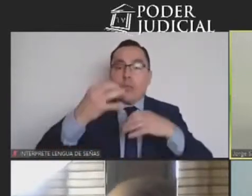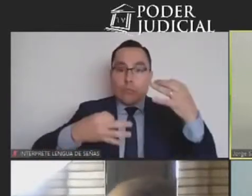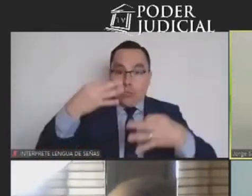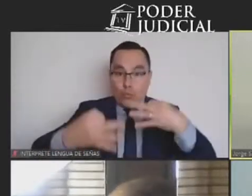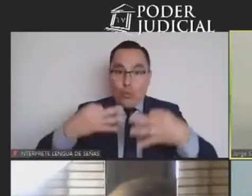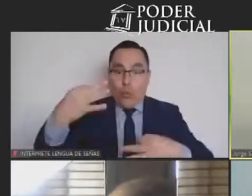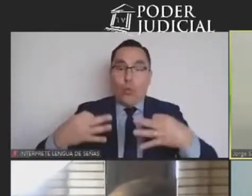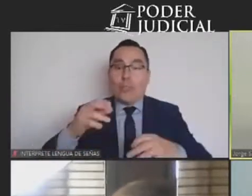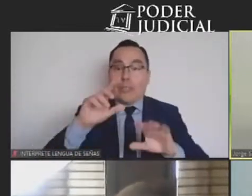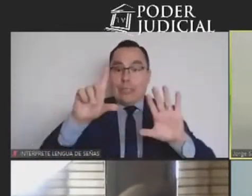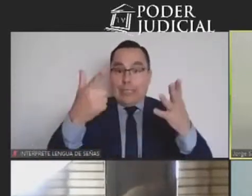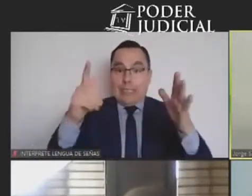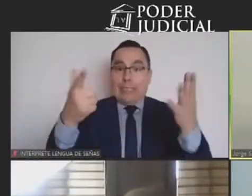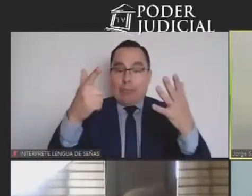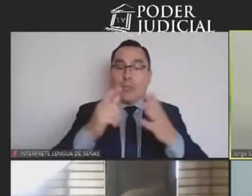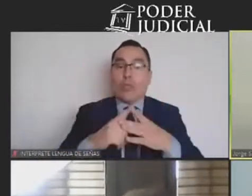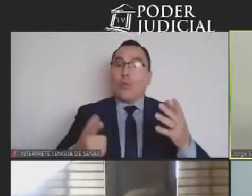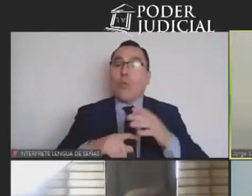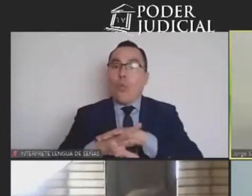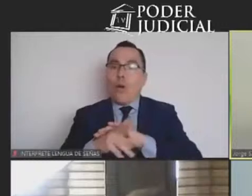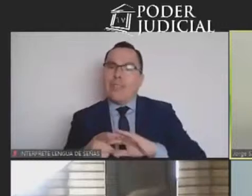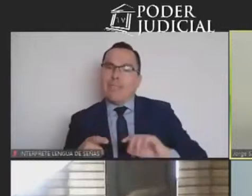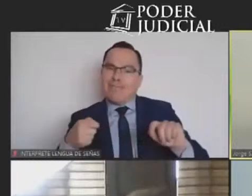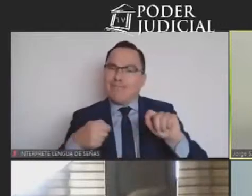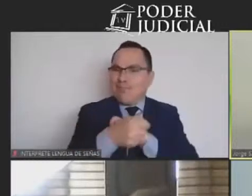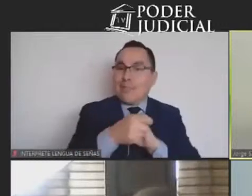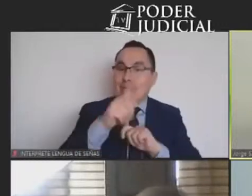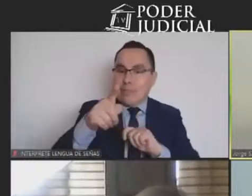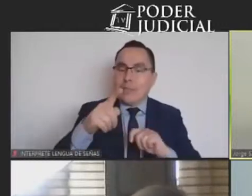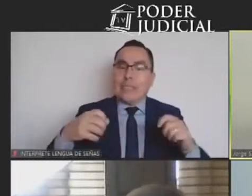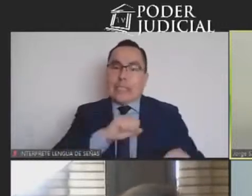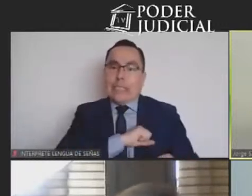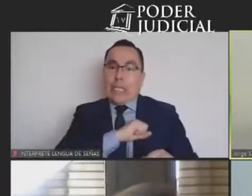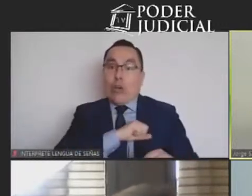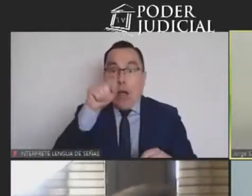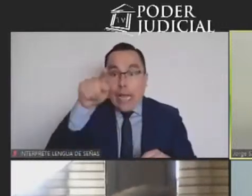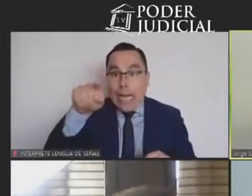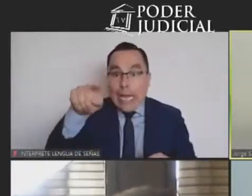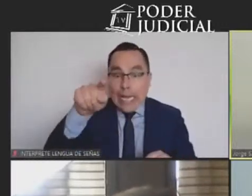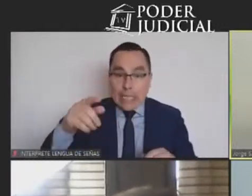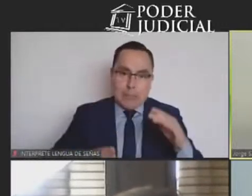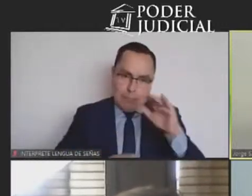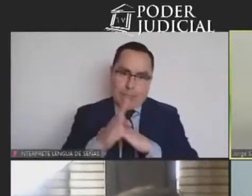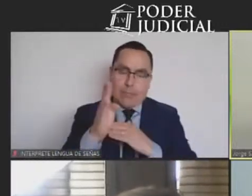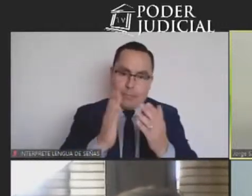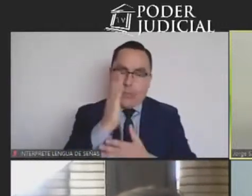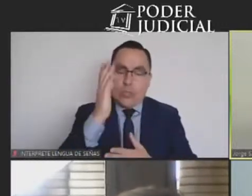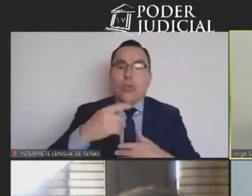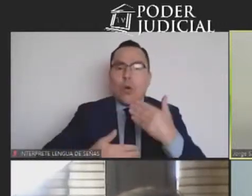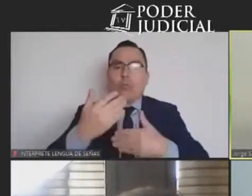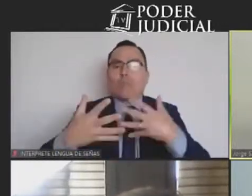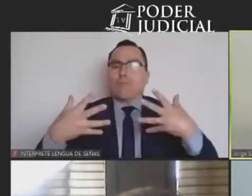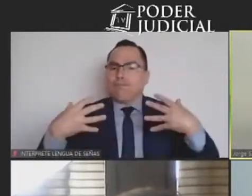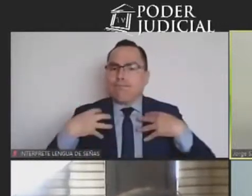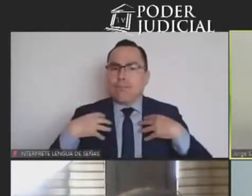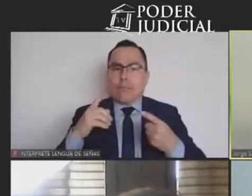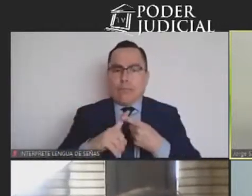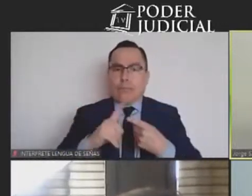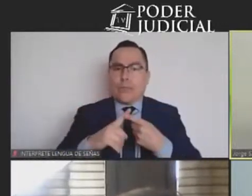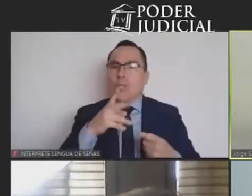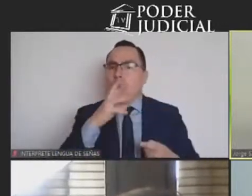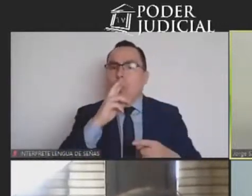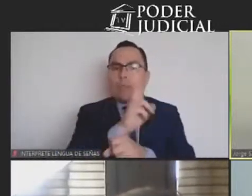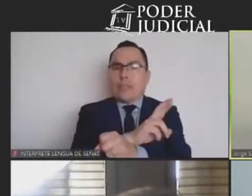séptimo juzgado del crimen de Santiago, desde donde desempeñó otros cargos, tales como relator ad